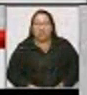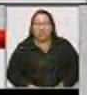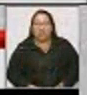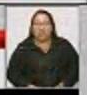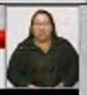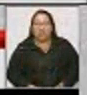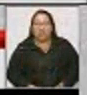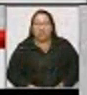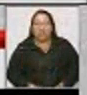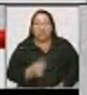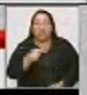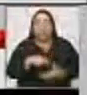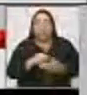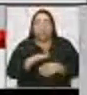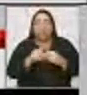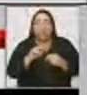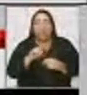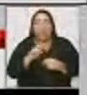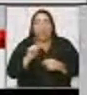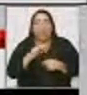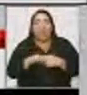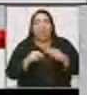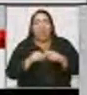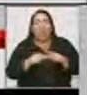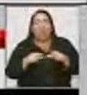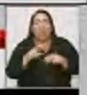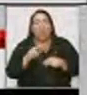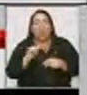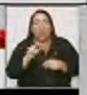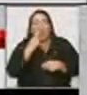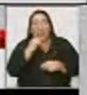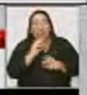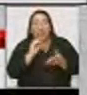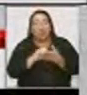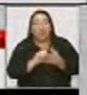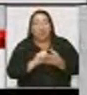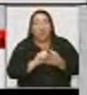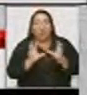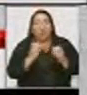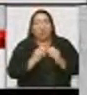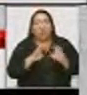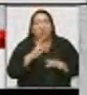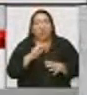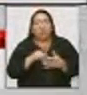1.2% más que la registrada para los niños urbanos. En el área rural, las niñas registraron